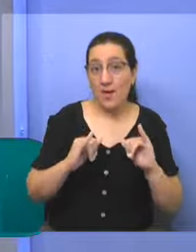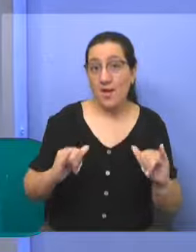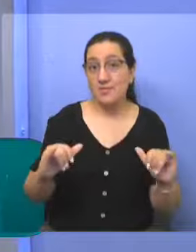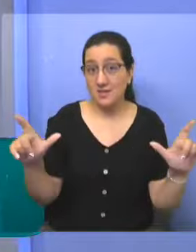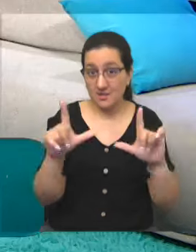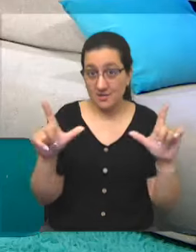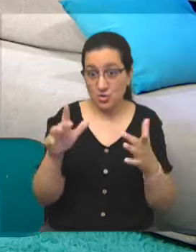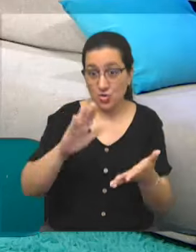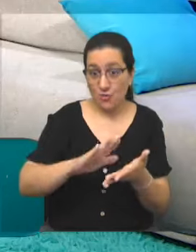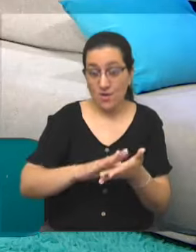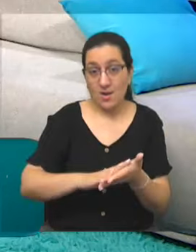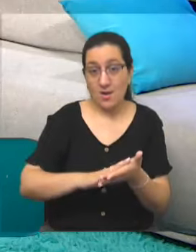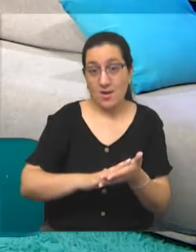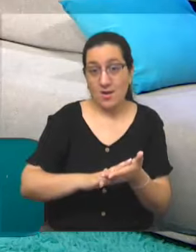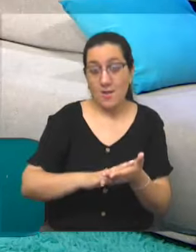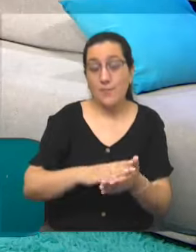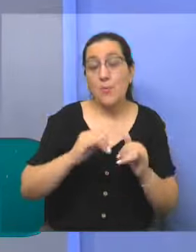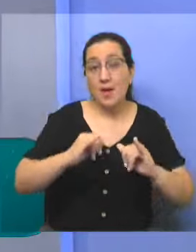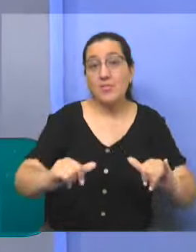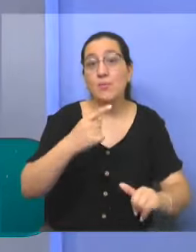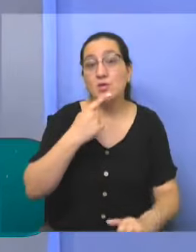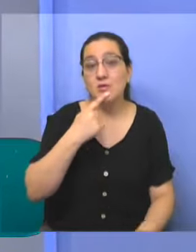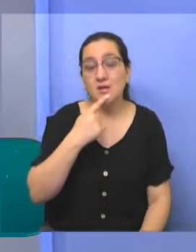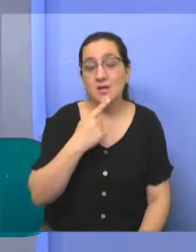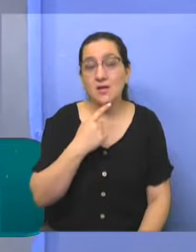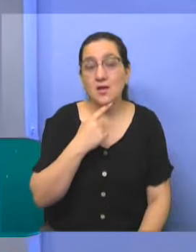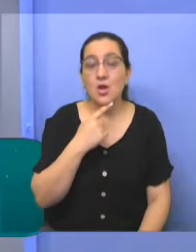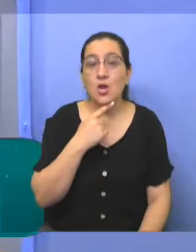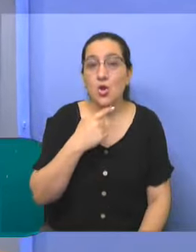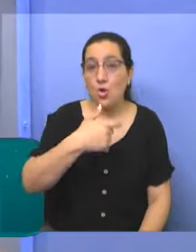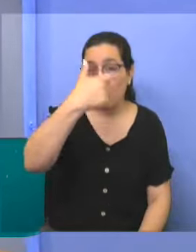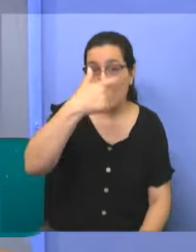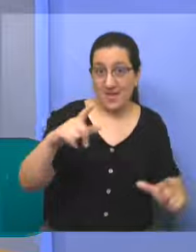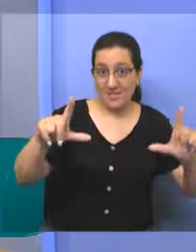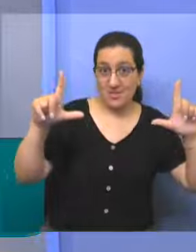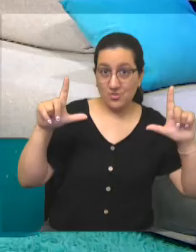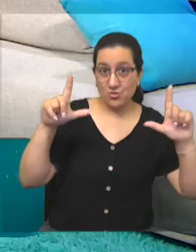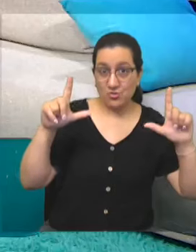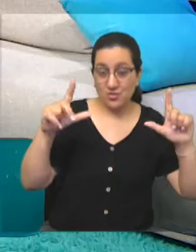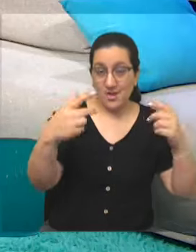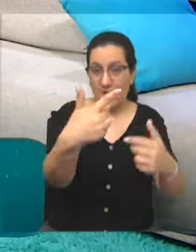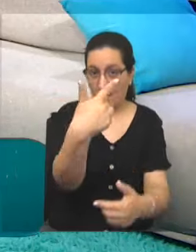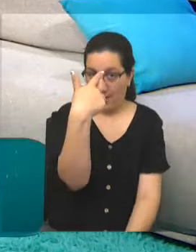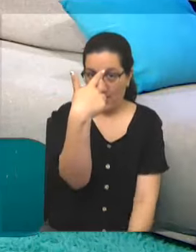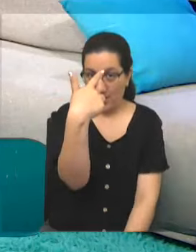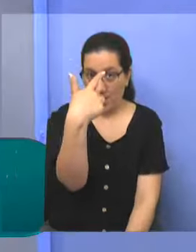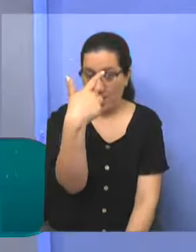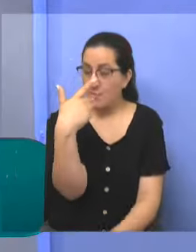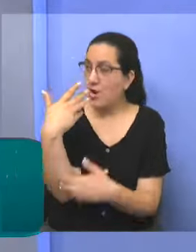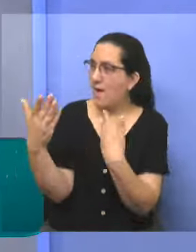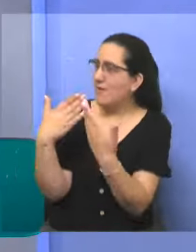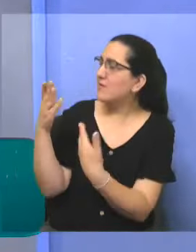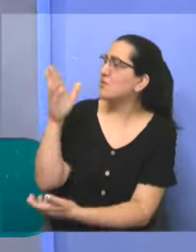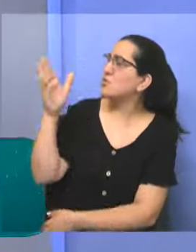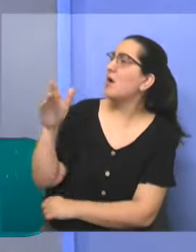de la campaña electoral, que los candidatos tenían la cámara ahí, o sea, la gente ahí, pero hablaban para allá. O sea, porque no sé cuánto,